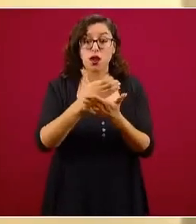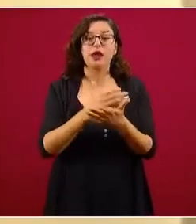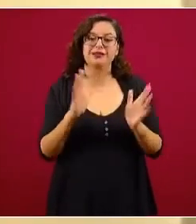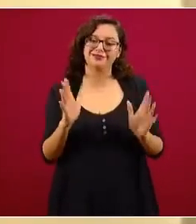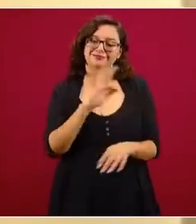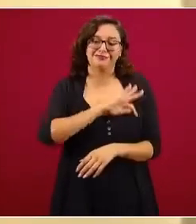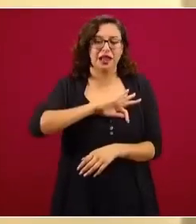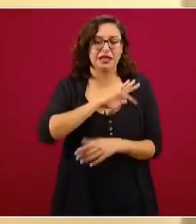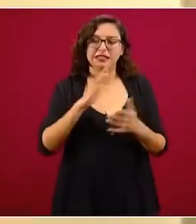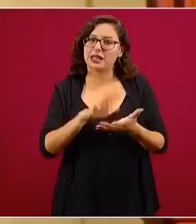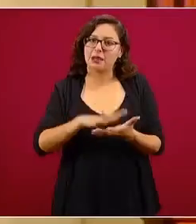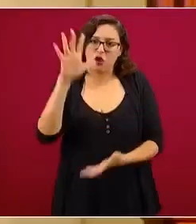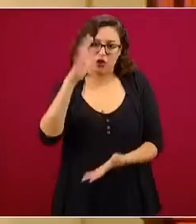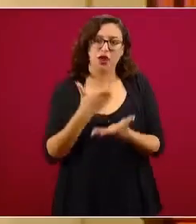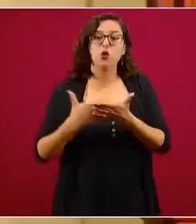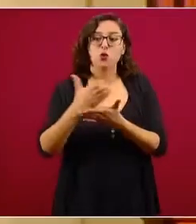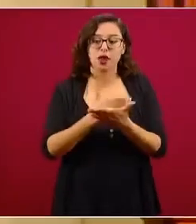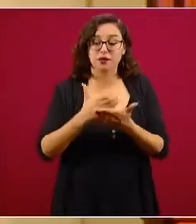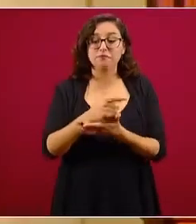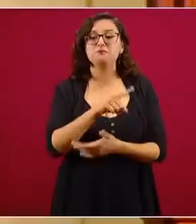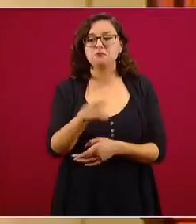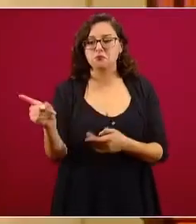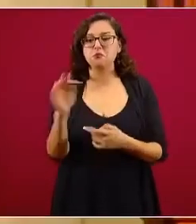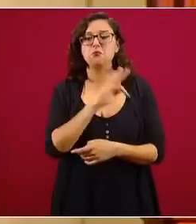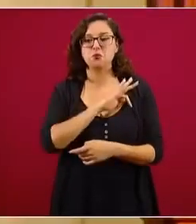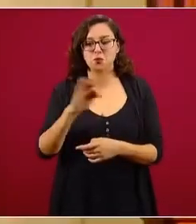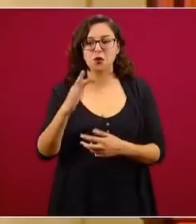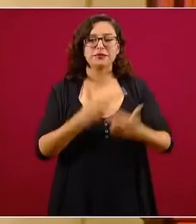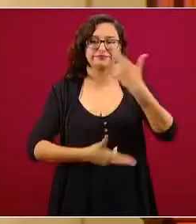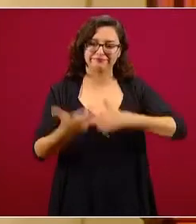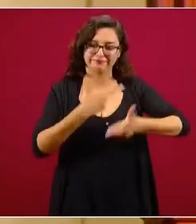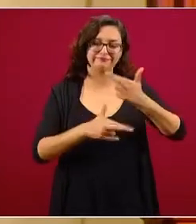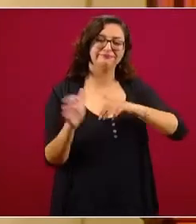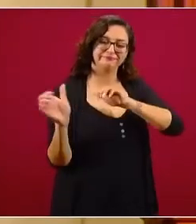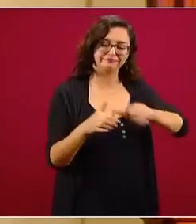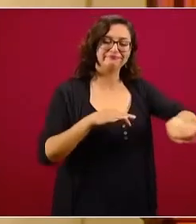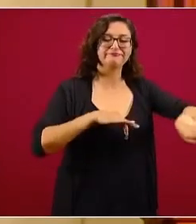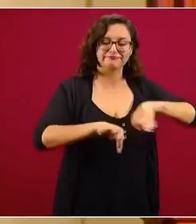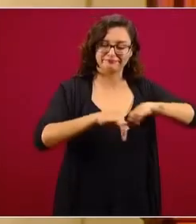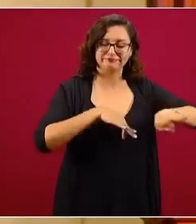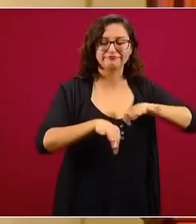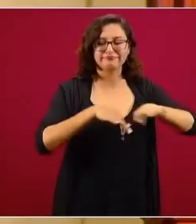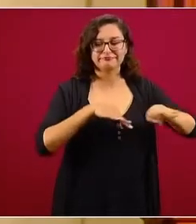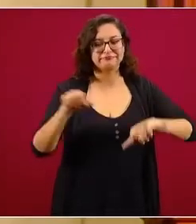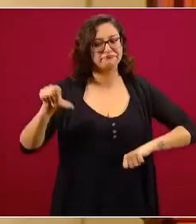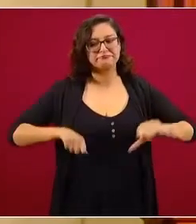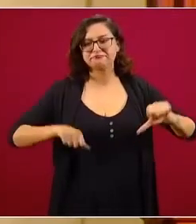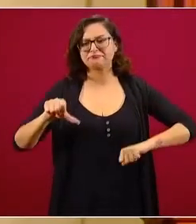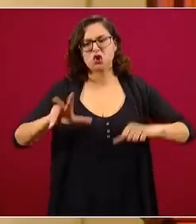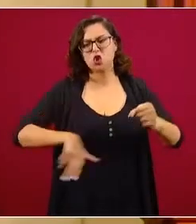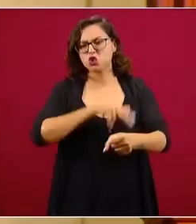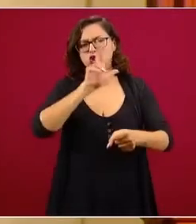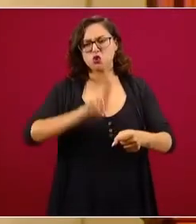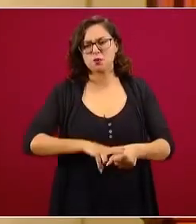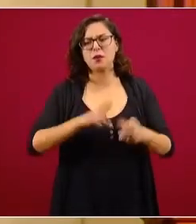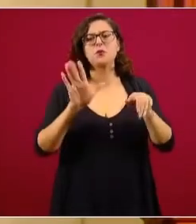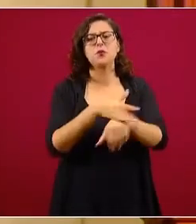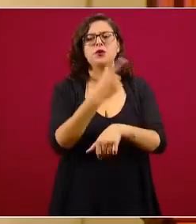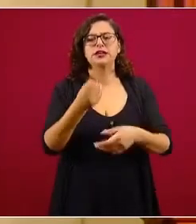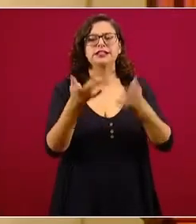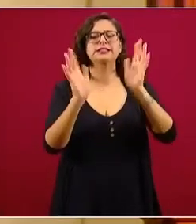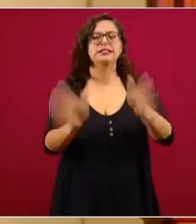mayoría de ellos, estos también puedan, en su momento, reintegrarse a sus actividades, a sus labores, dado que su